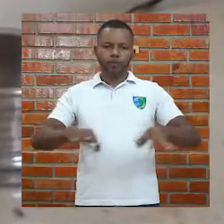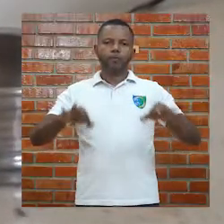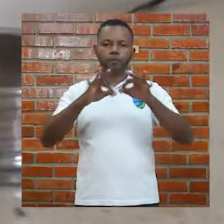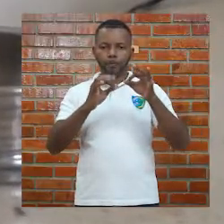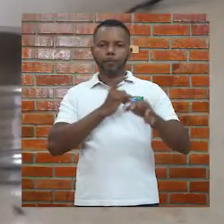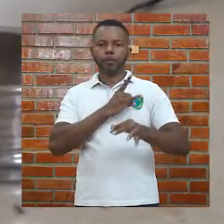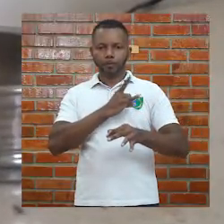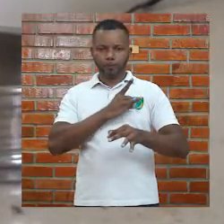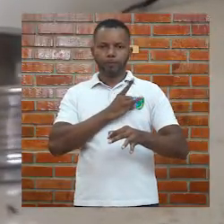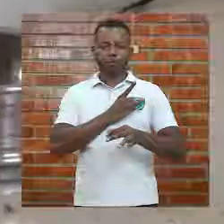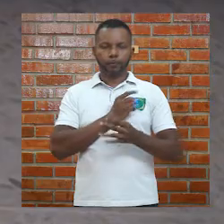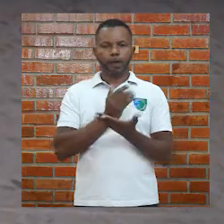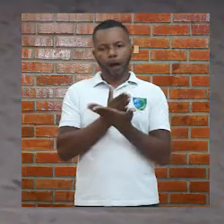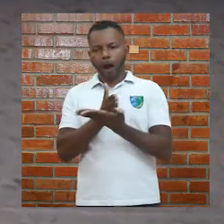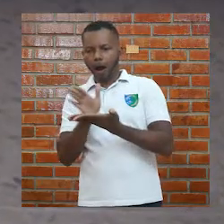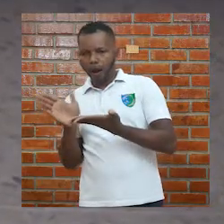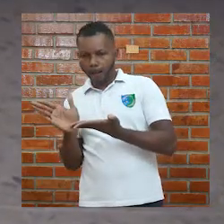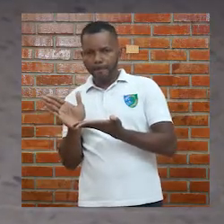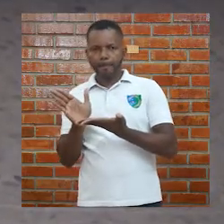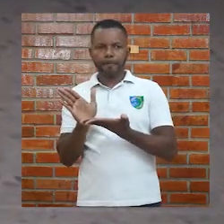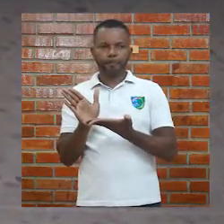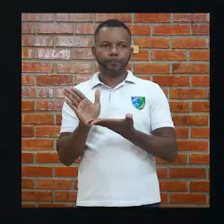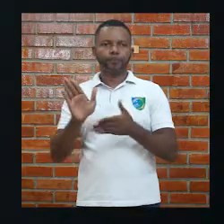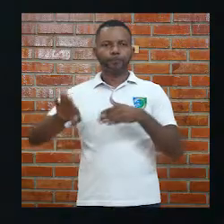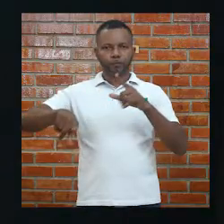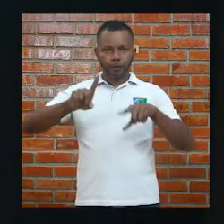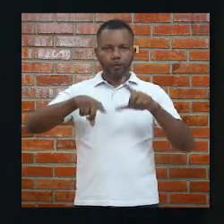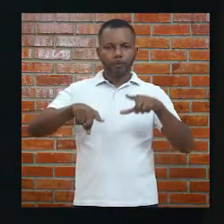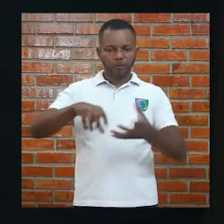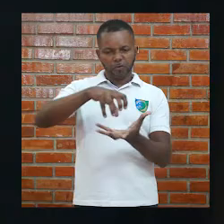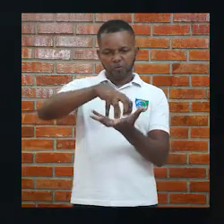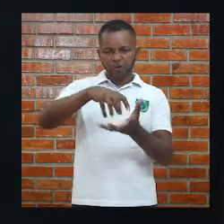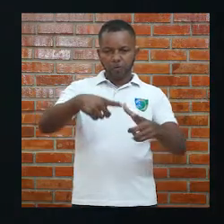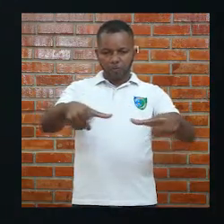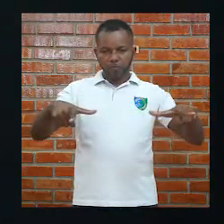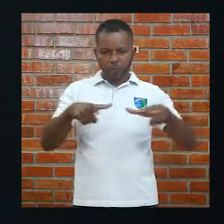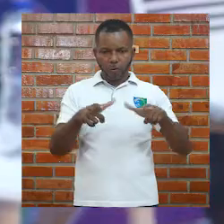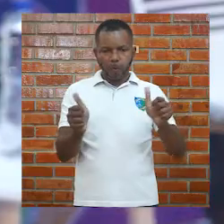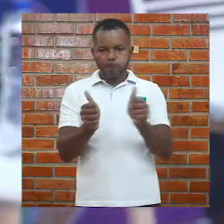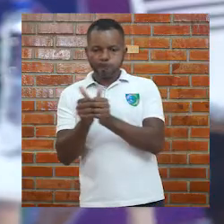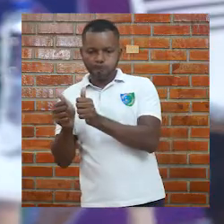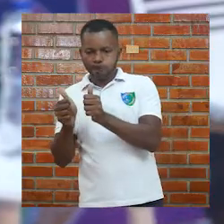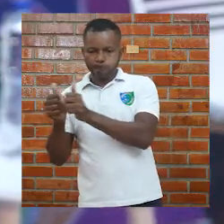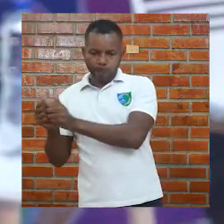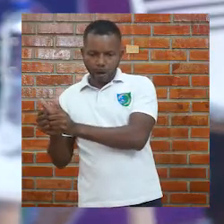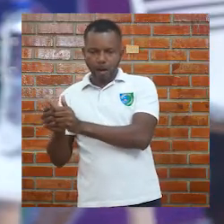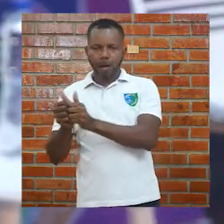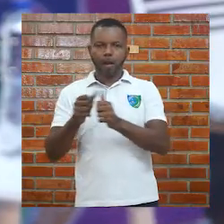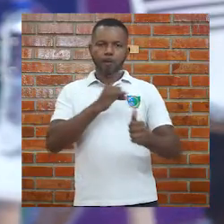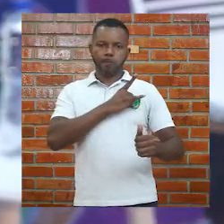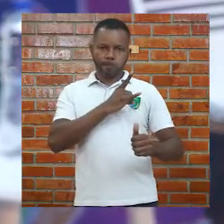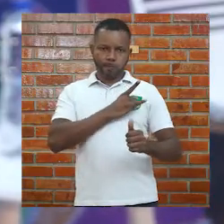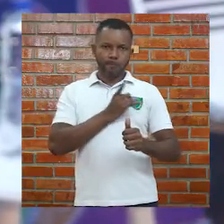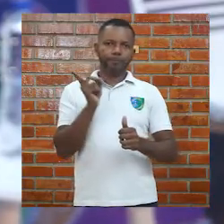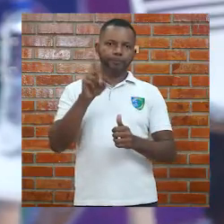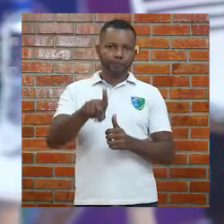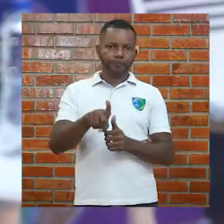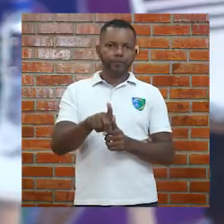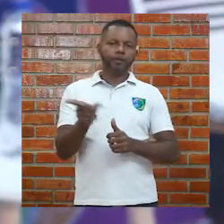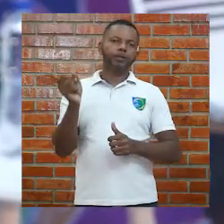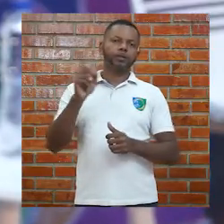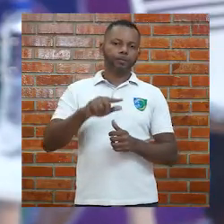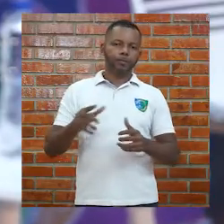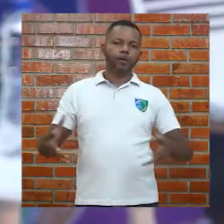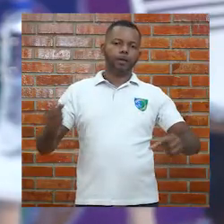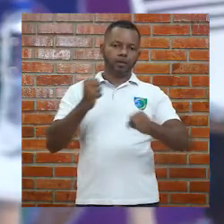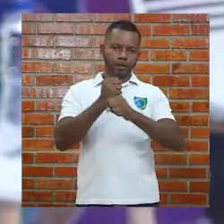pues aparte de que vamos a tener el centro contiguo a la universidad, pues también vamos a